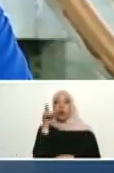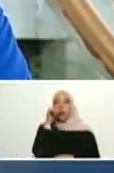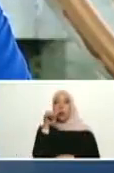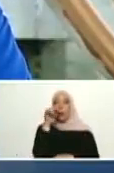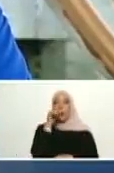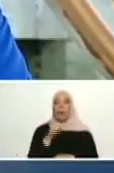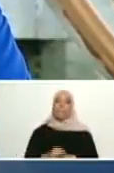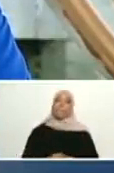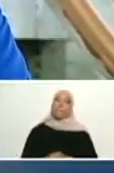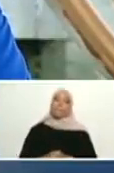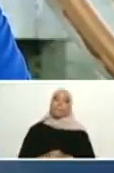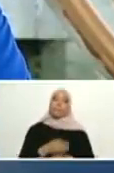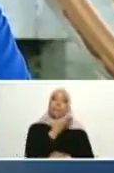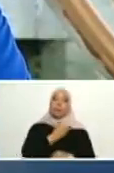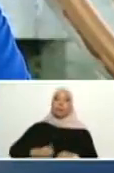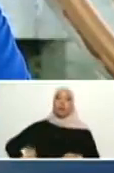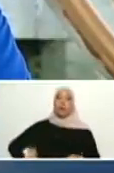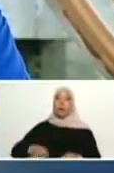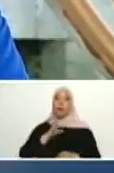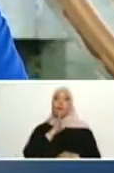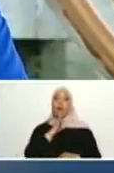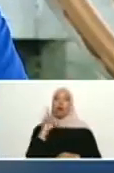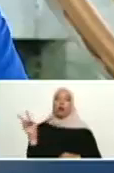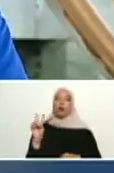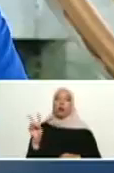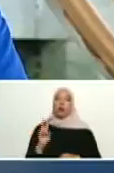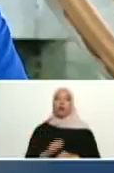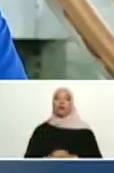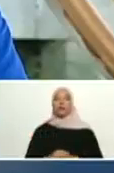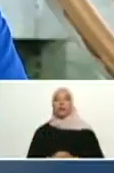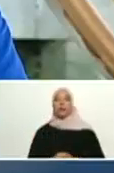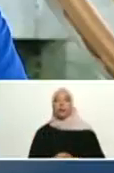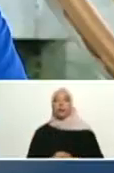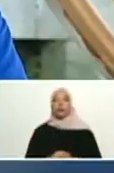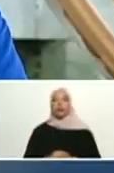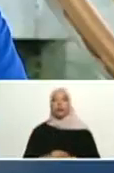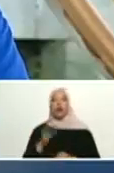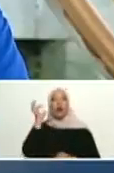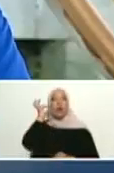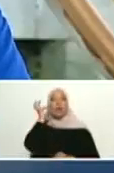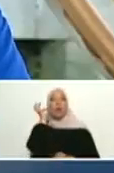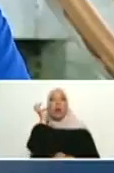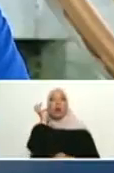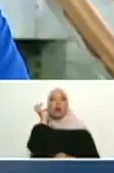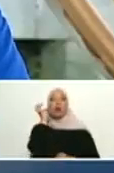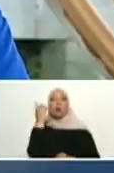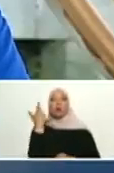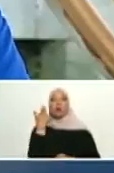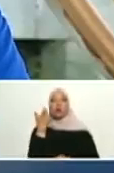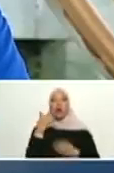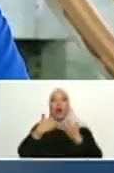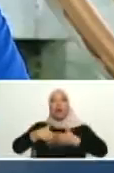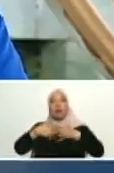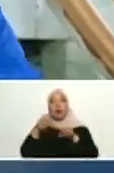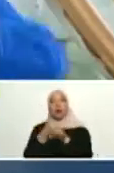Maniglia, presidente del Banco de Venezuela, y con Zailesca Solórzano,